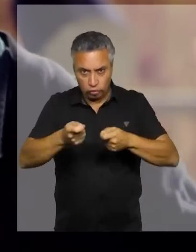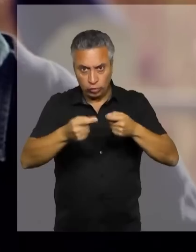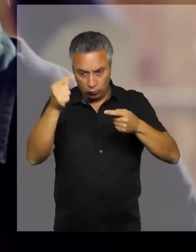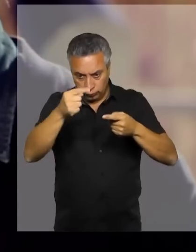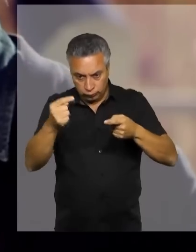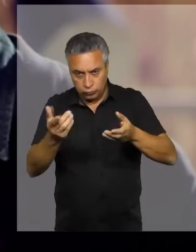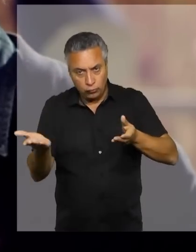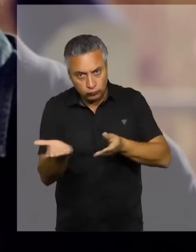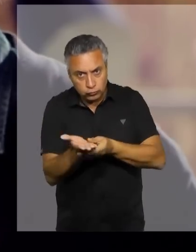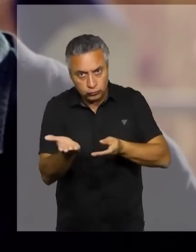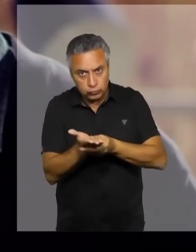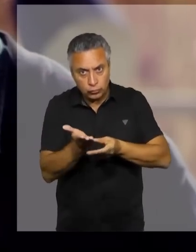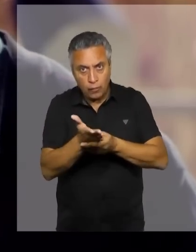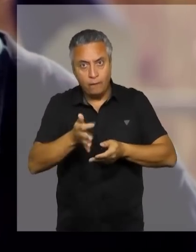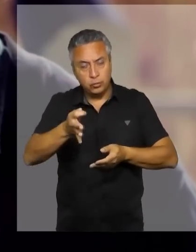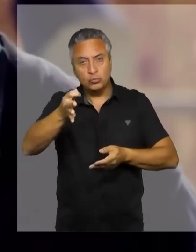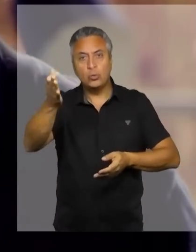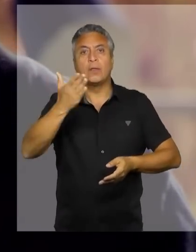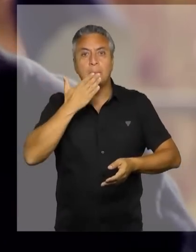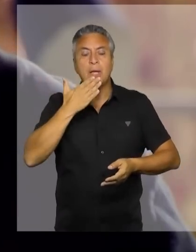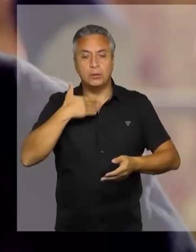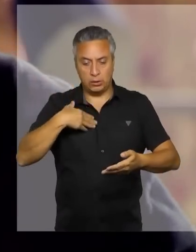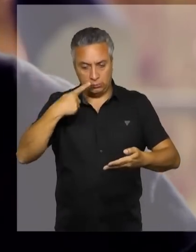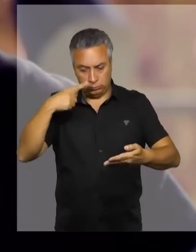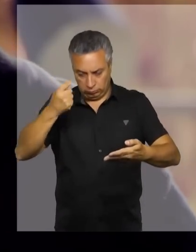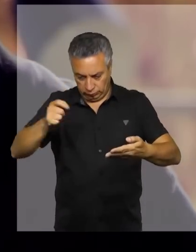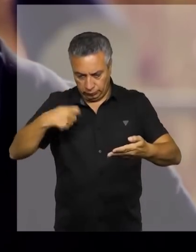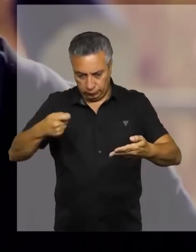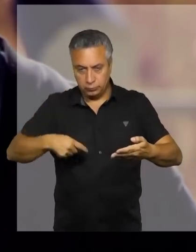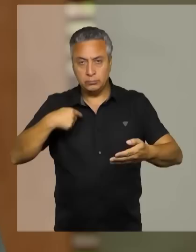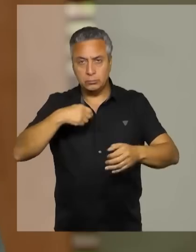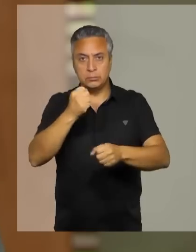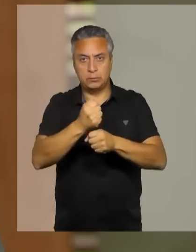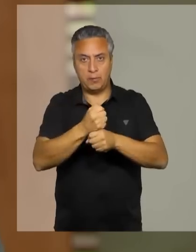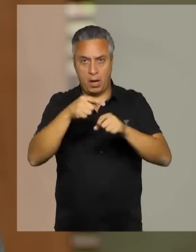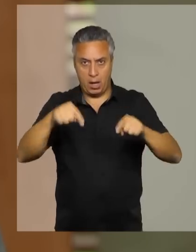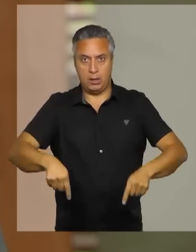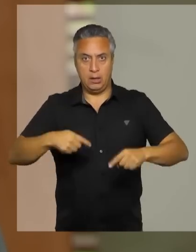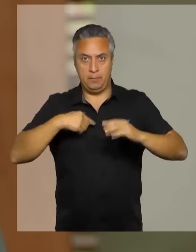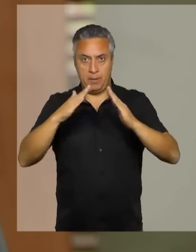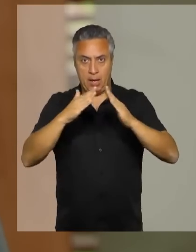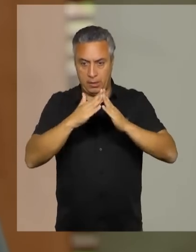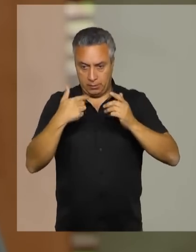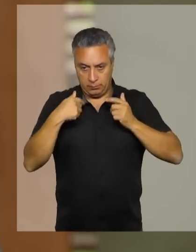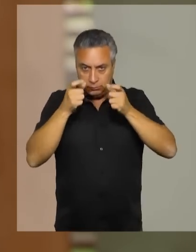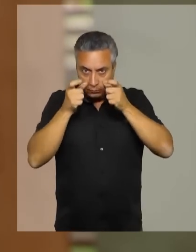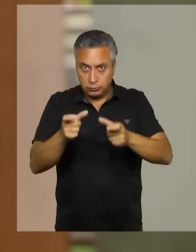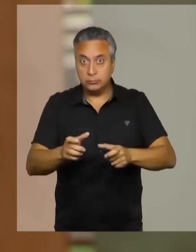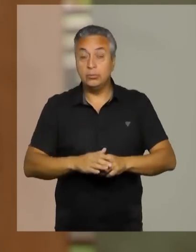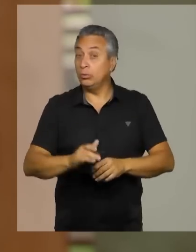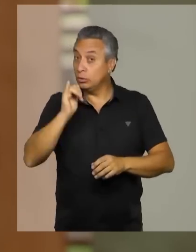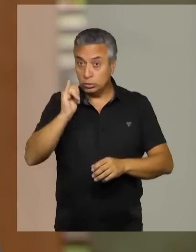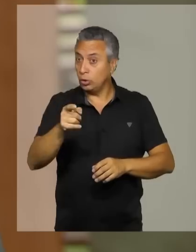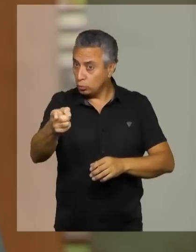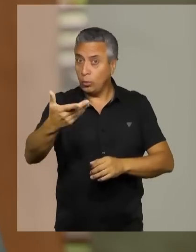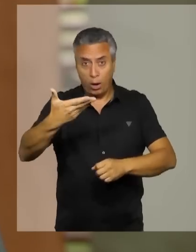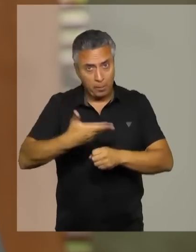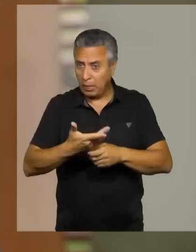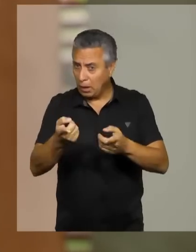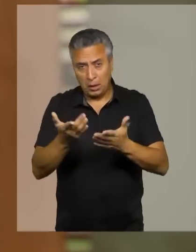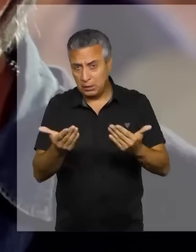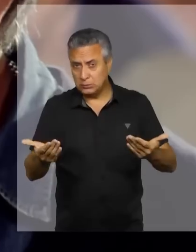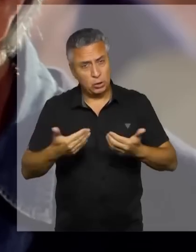para el futuro también. Quiero revisarlos todos y voy a trabajar desde aquí, desde mi casa. Claro, por supuesto. Tú pídeme lo que necesites, de